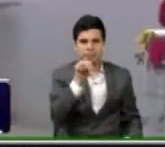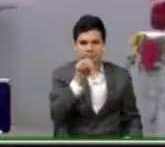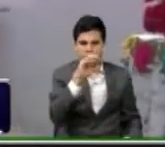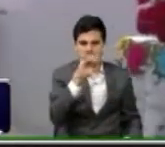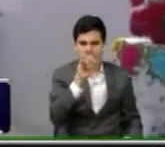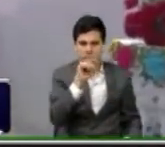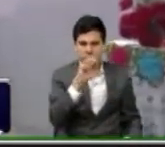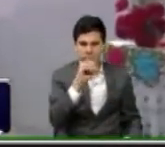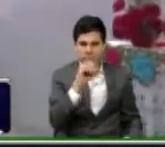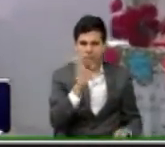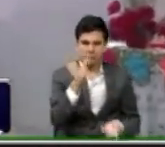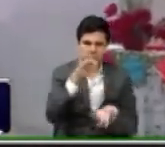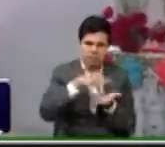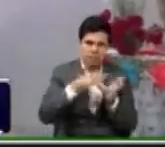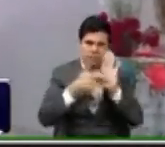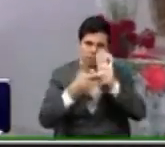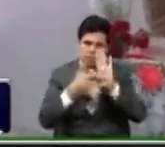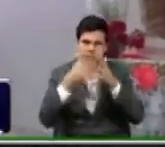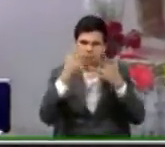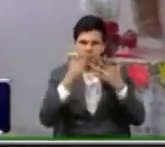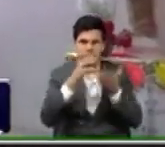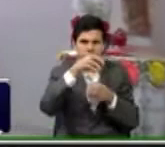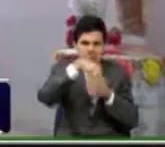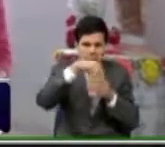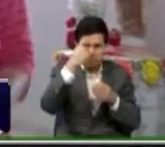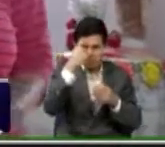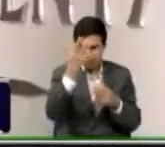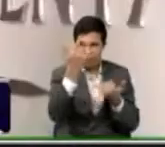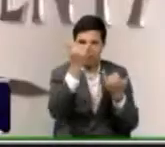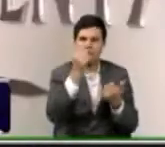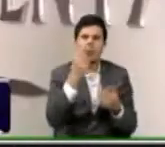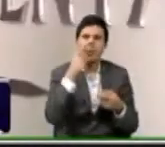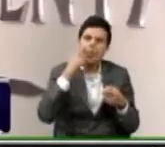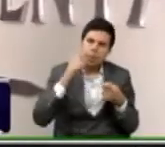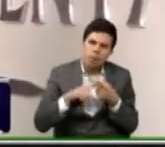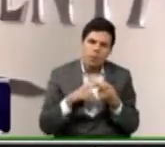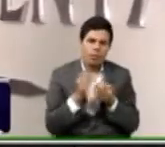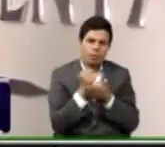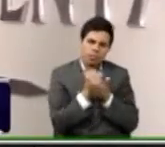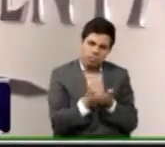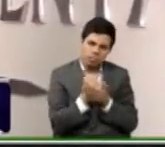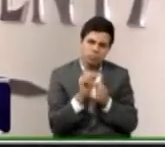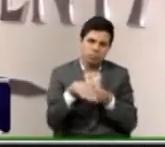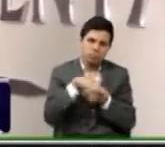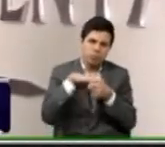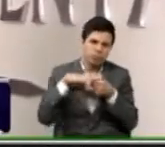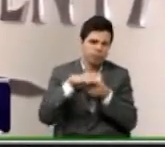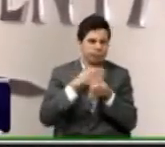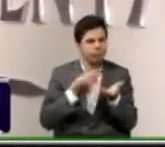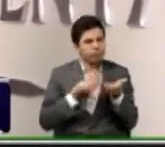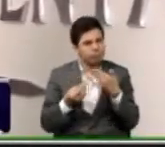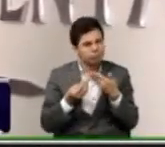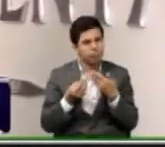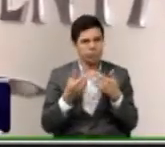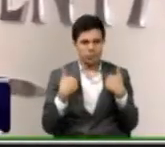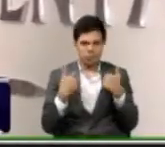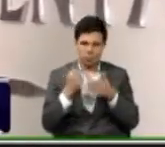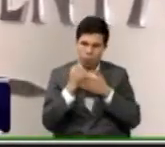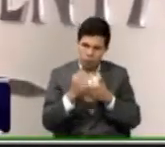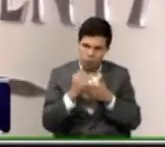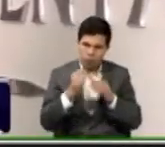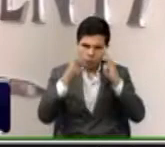de piedecuesta allí está recibiendo pues atenciones con el fin de restablecer ciertas condiciones de cierta tensión